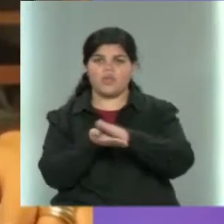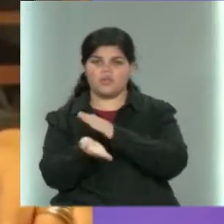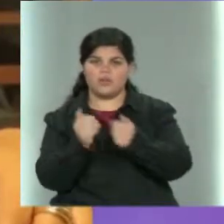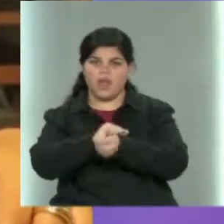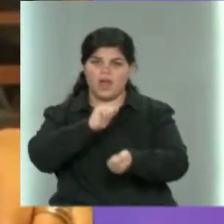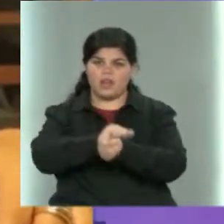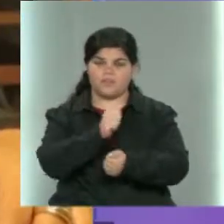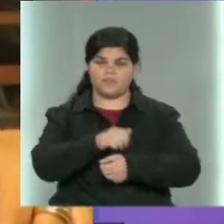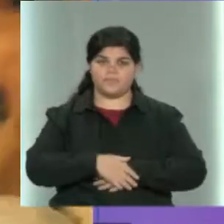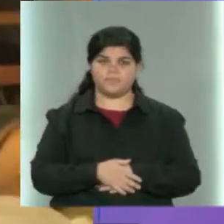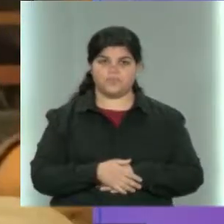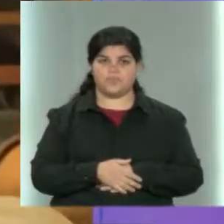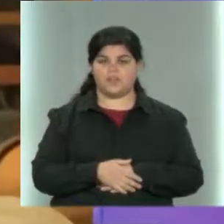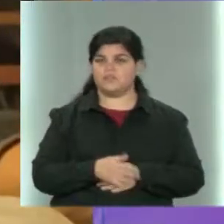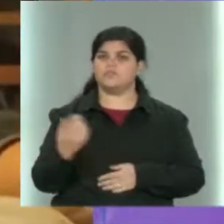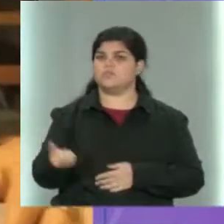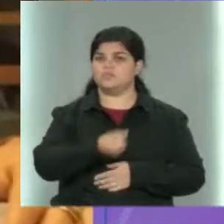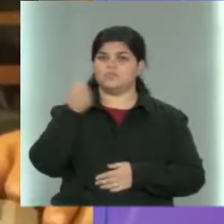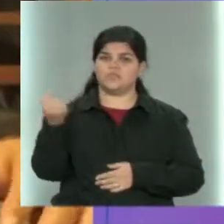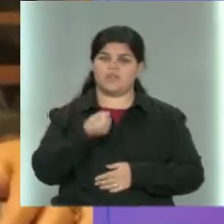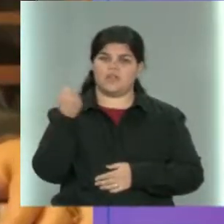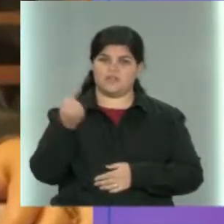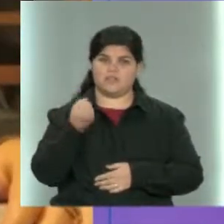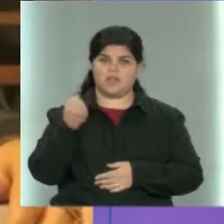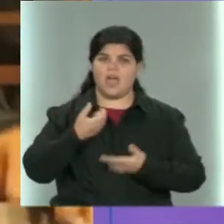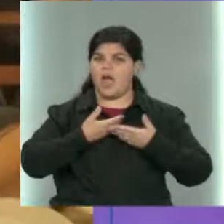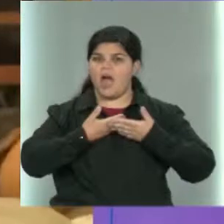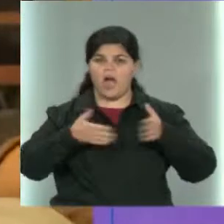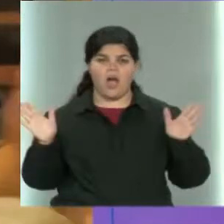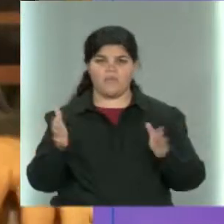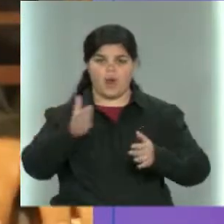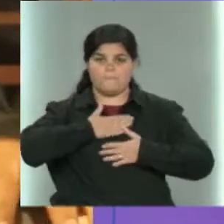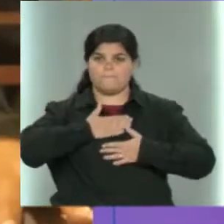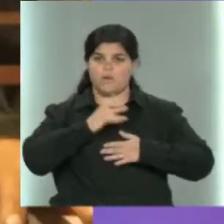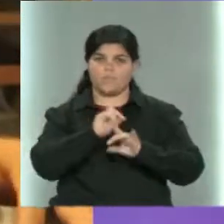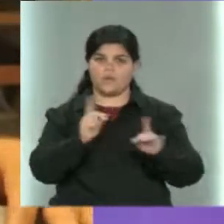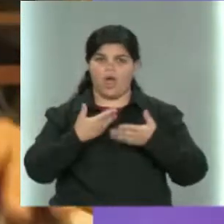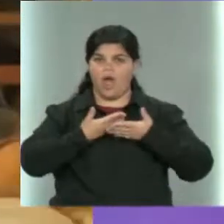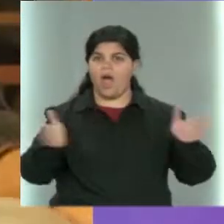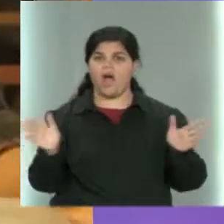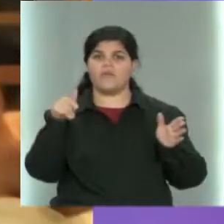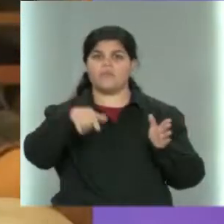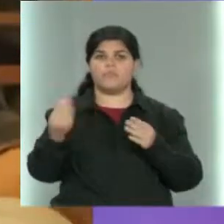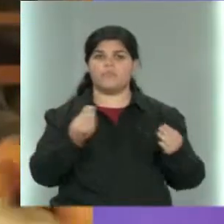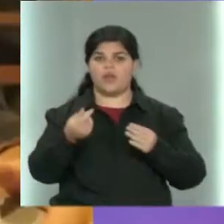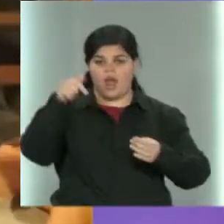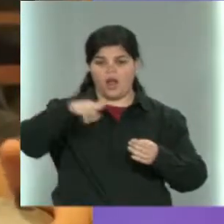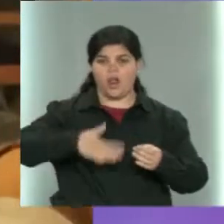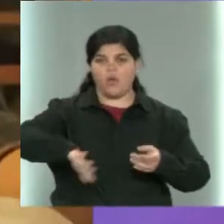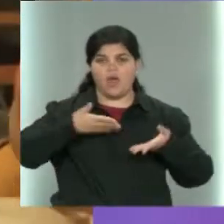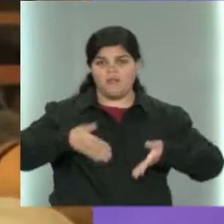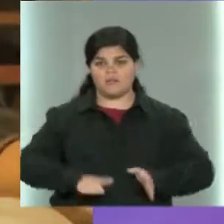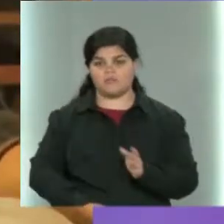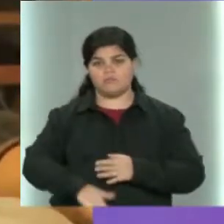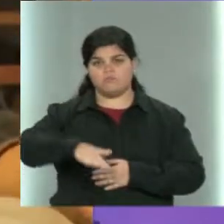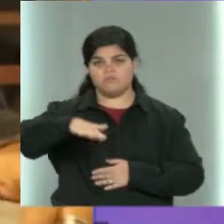que es importante que la gente se abra un poco a esa idea de lo propio, porque al fin y al cabo esta es la tierra en la que nacimos, crecimos, en la que nuestra